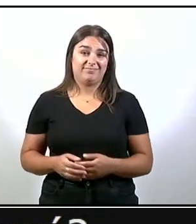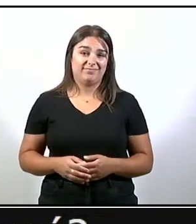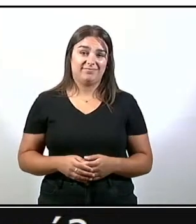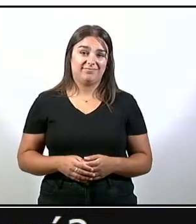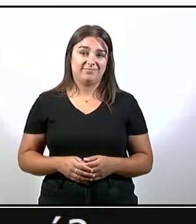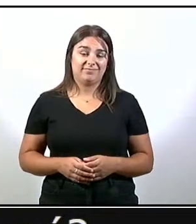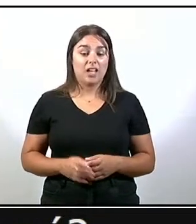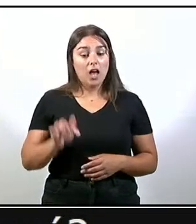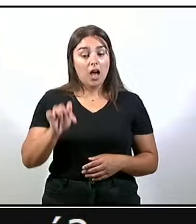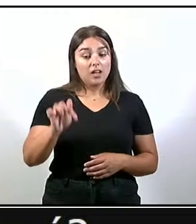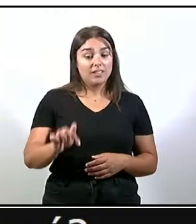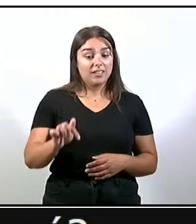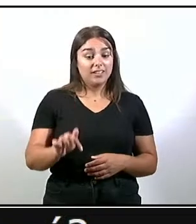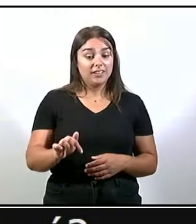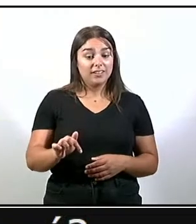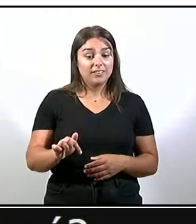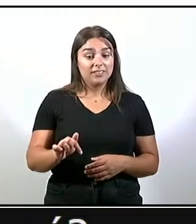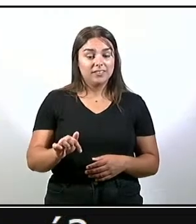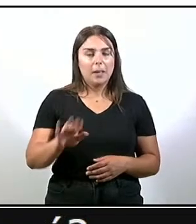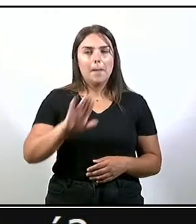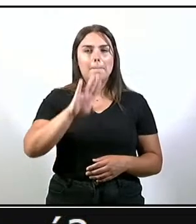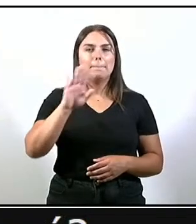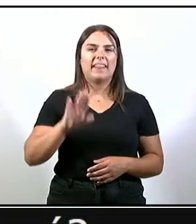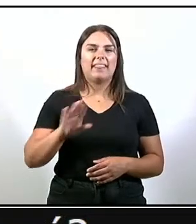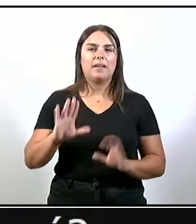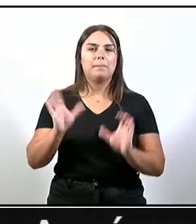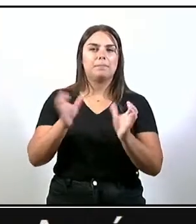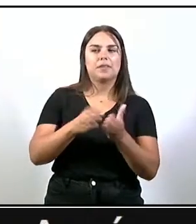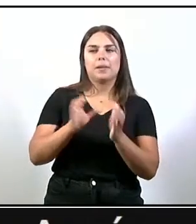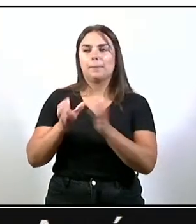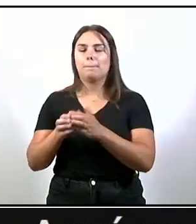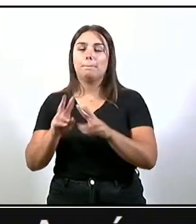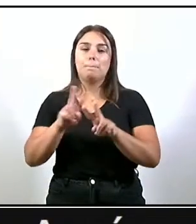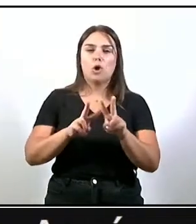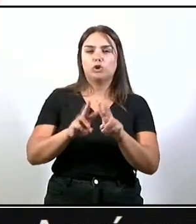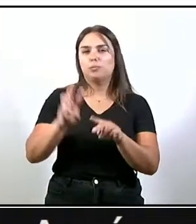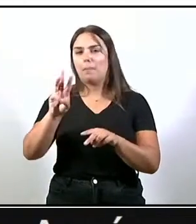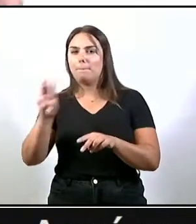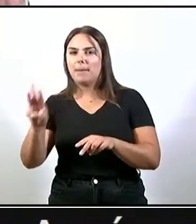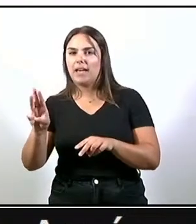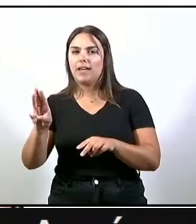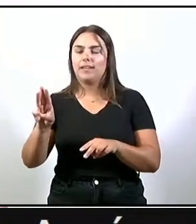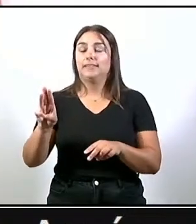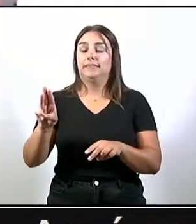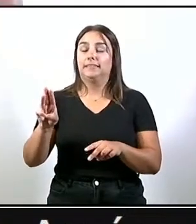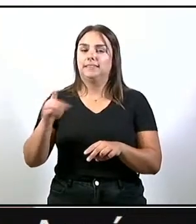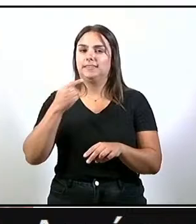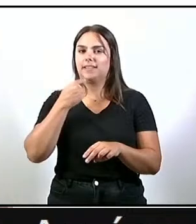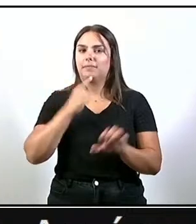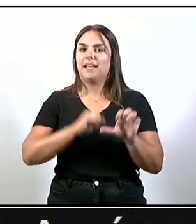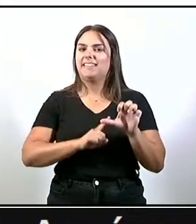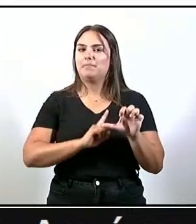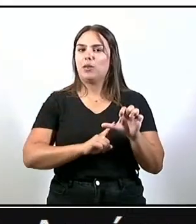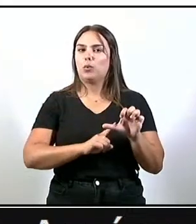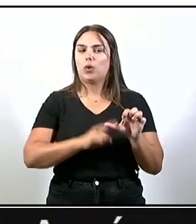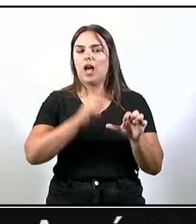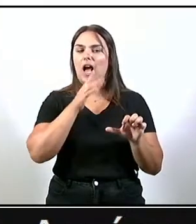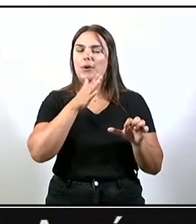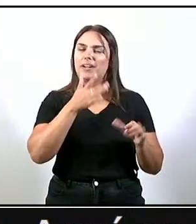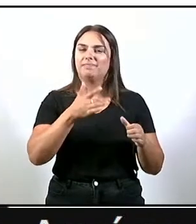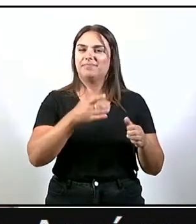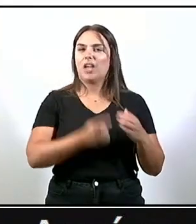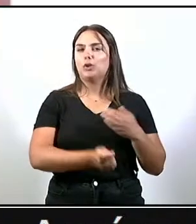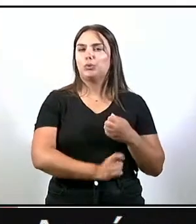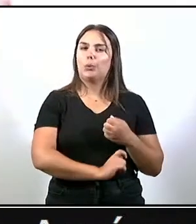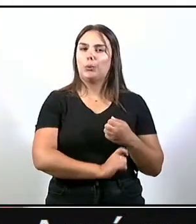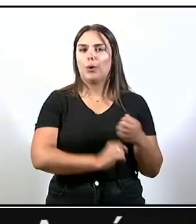Aquí se está librando una partida de ajedrez entre Vox y el PP, entre el PP y Vox. Y han decidido utilizar Extremadura como sus peones. Y Extremadura no